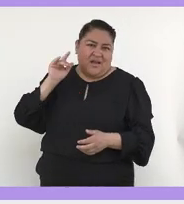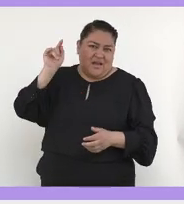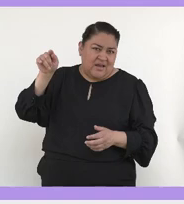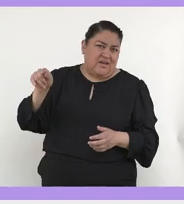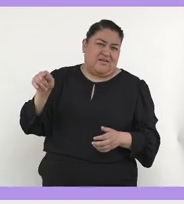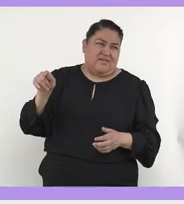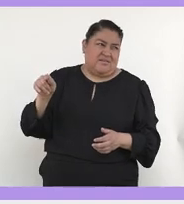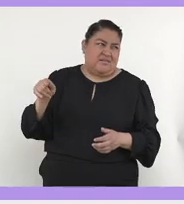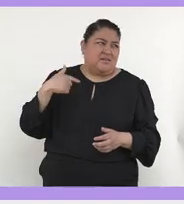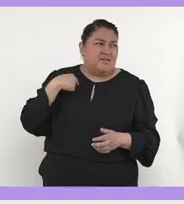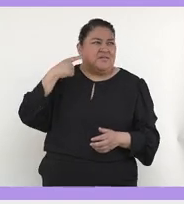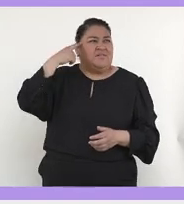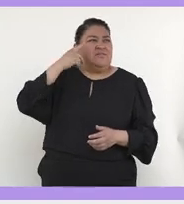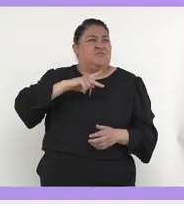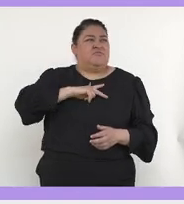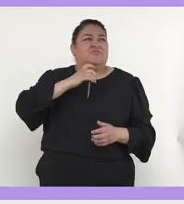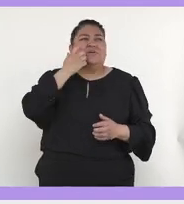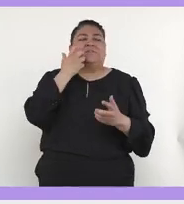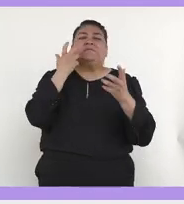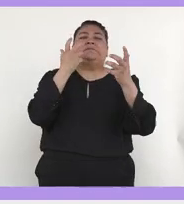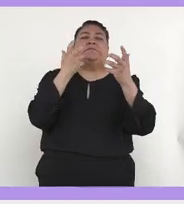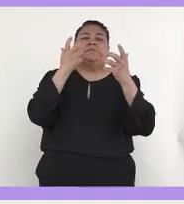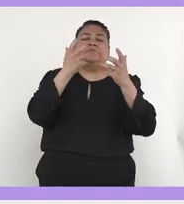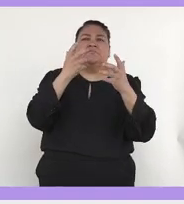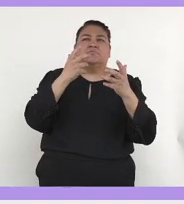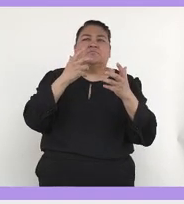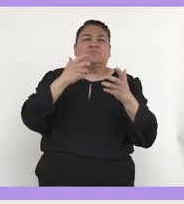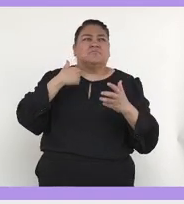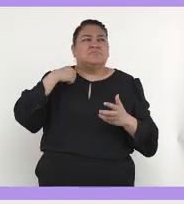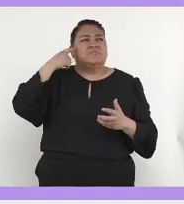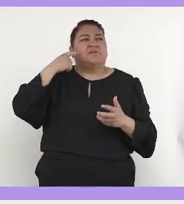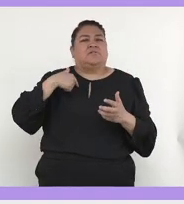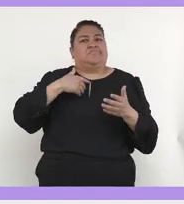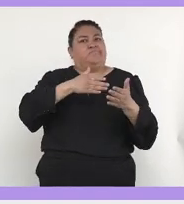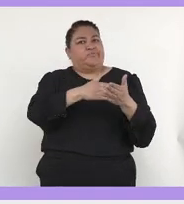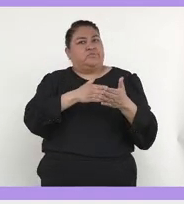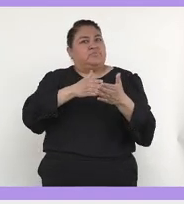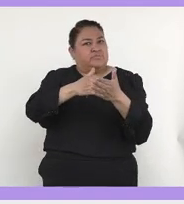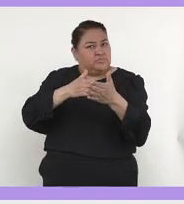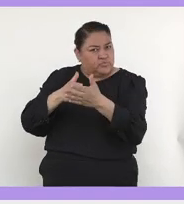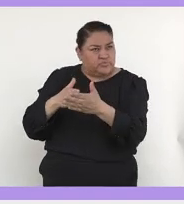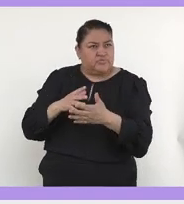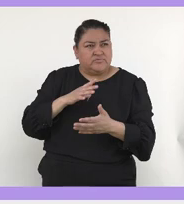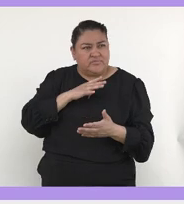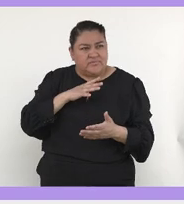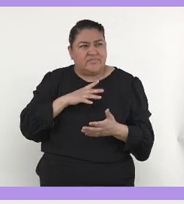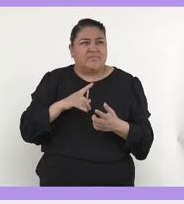mis sueños y mi camino pero aún así sí me topé con muchísimas trabas